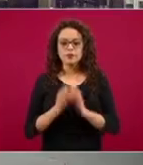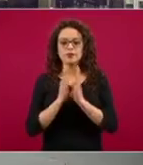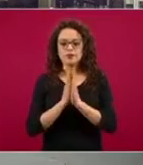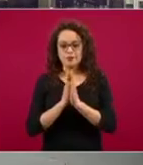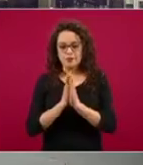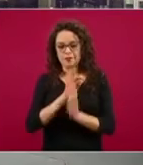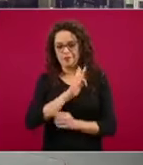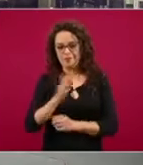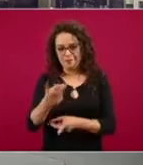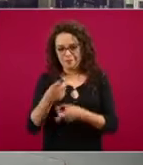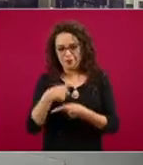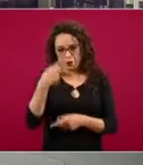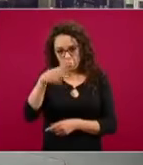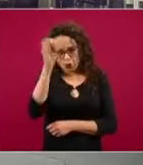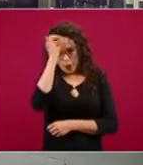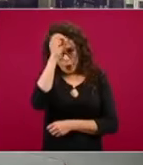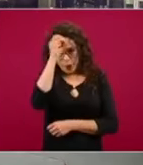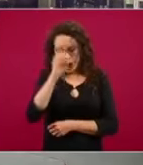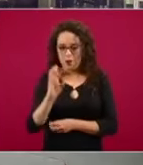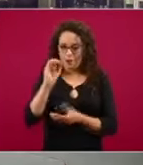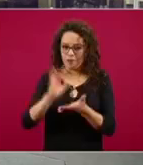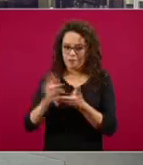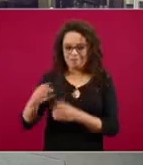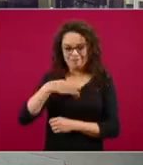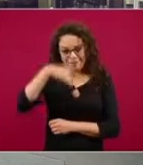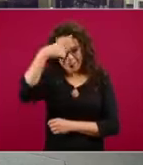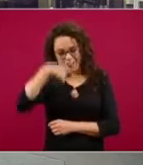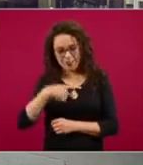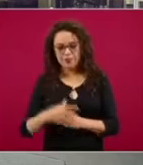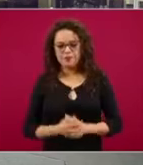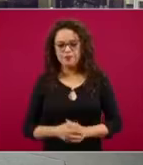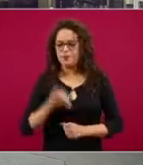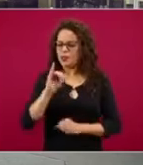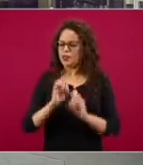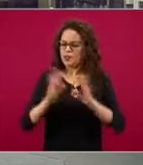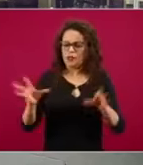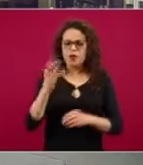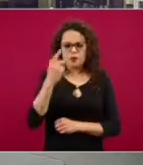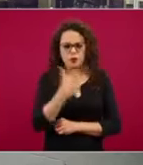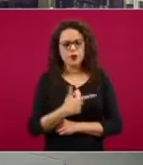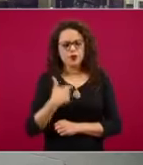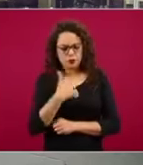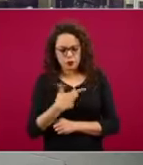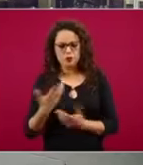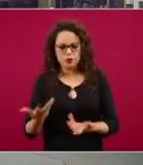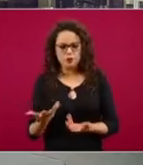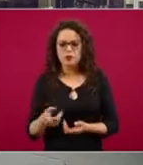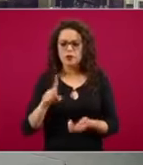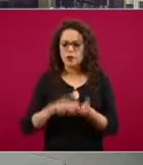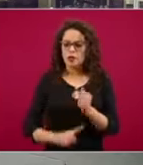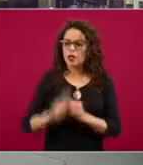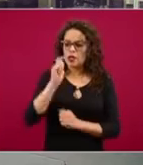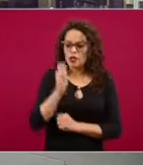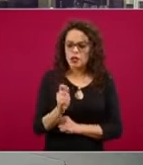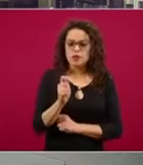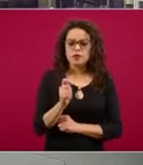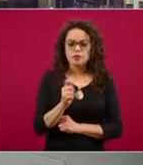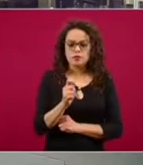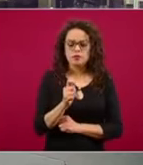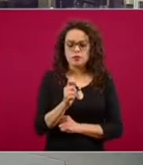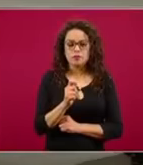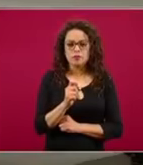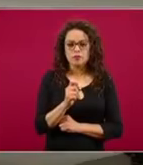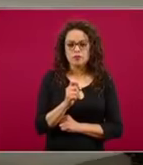buenas noches, gracias. Claro que sí, con mucho gusto. En relación a los indicadores, que además son indicadores muy